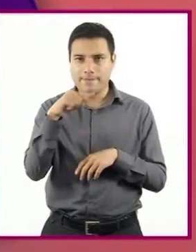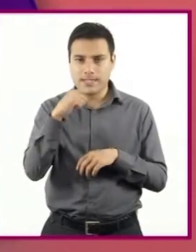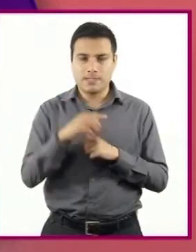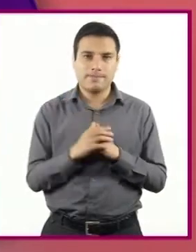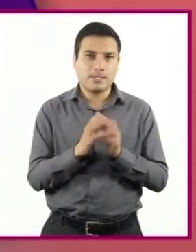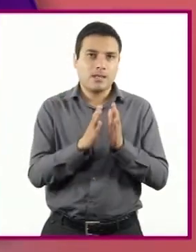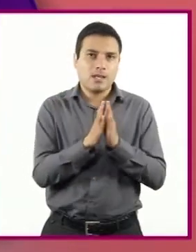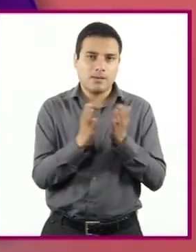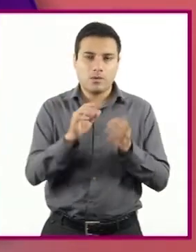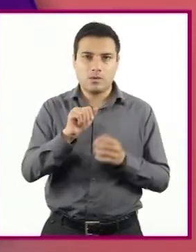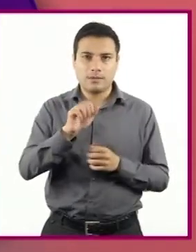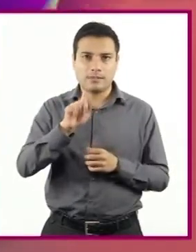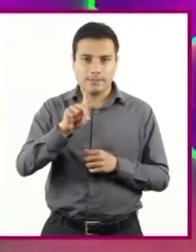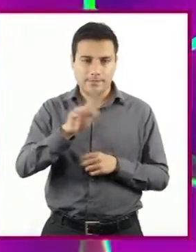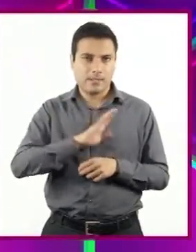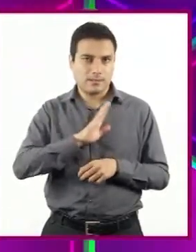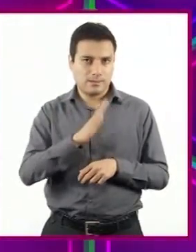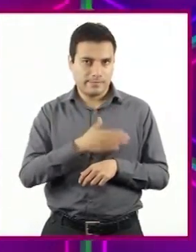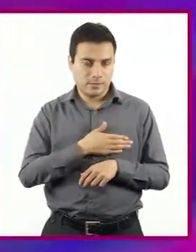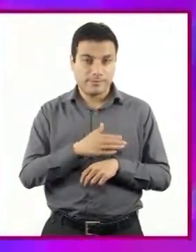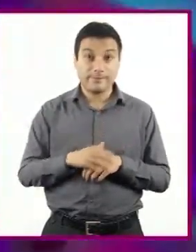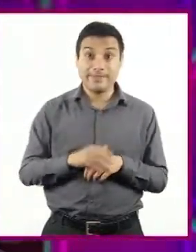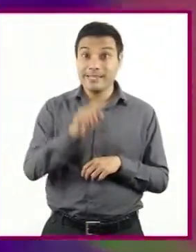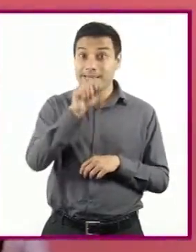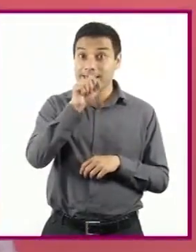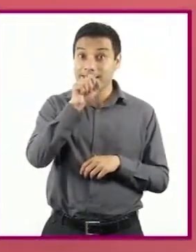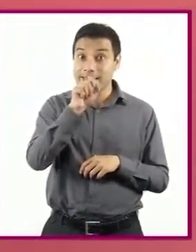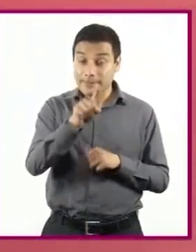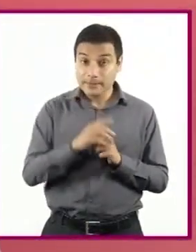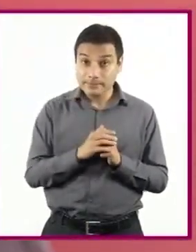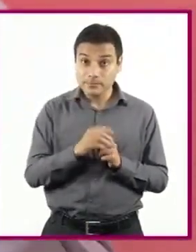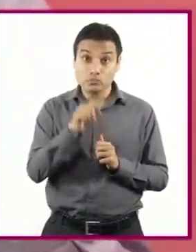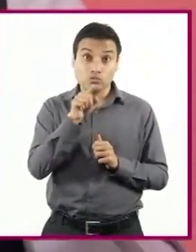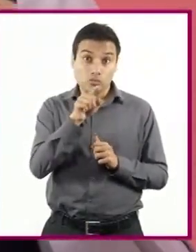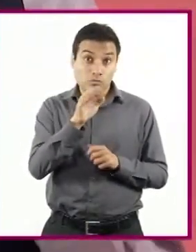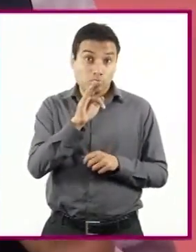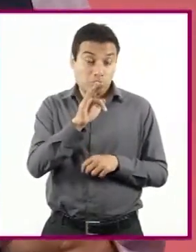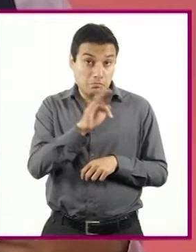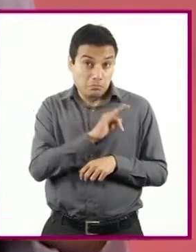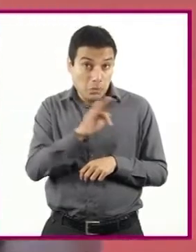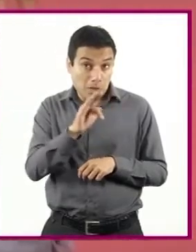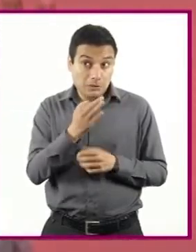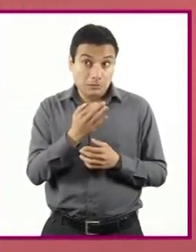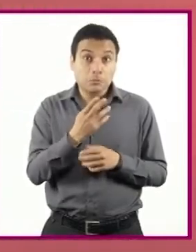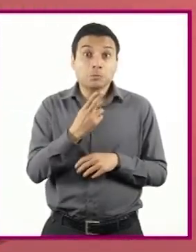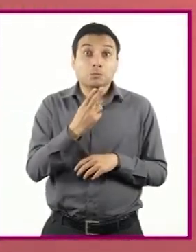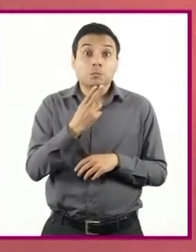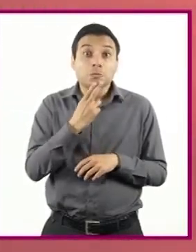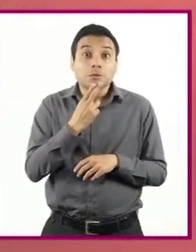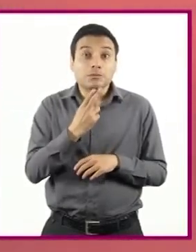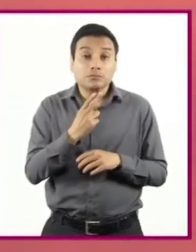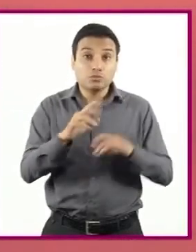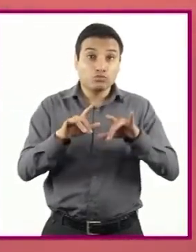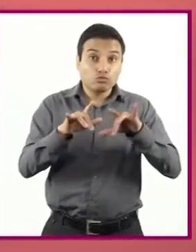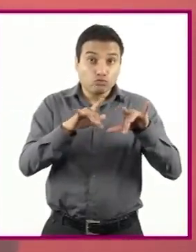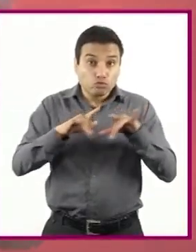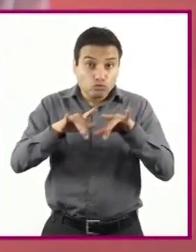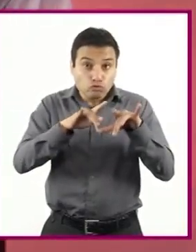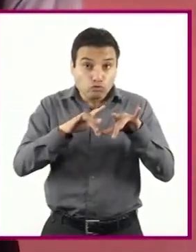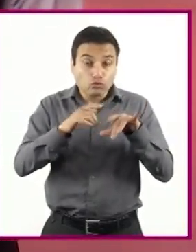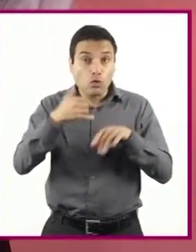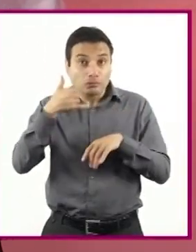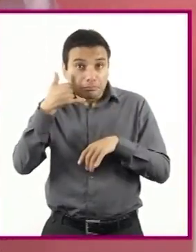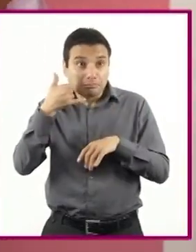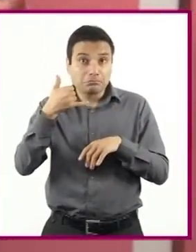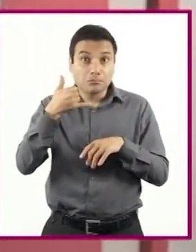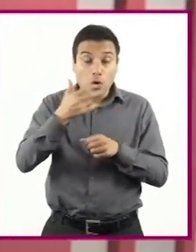su libro de texto de lengua materna. Además, si tienen la posibilidad de trabajar con un dispositivo que grabe audio o video, ténganlo a